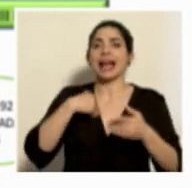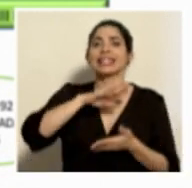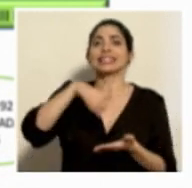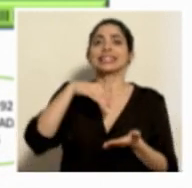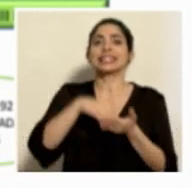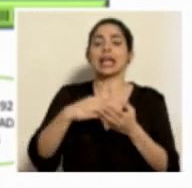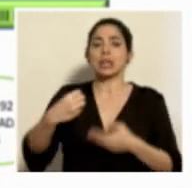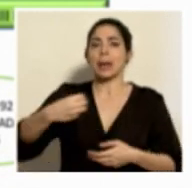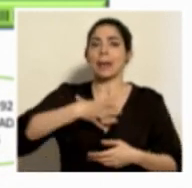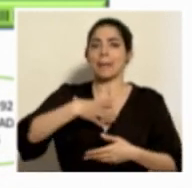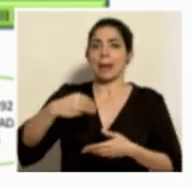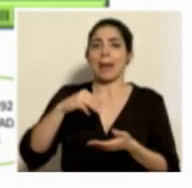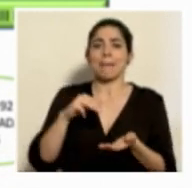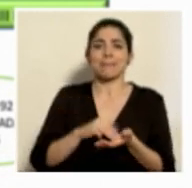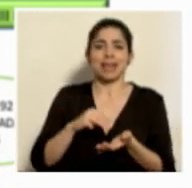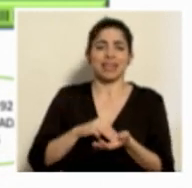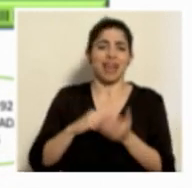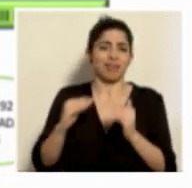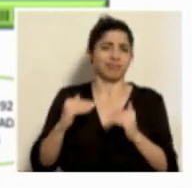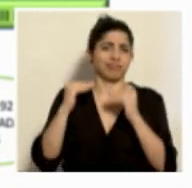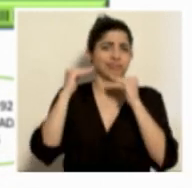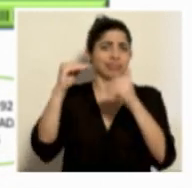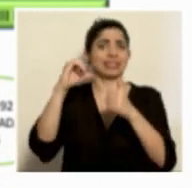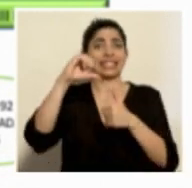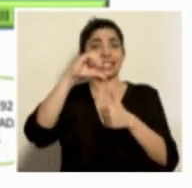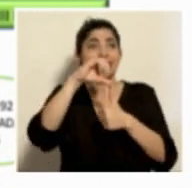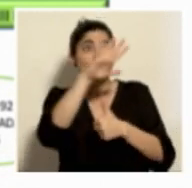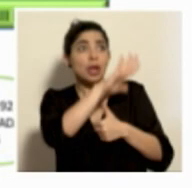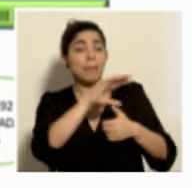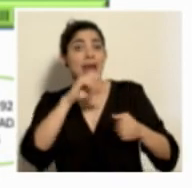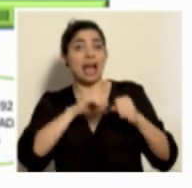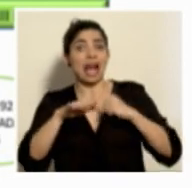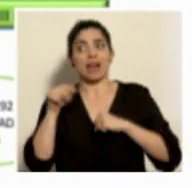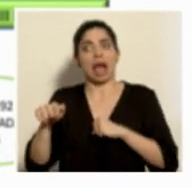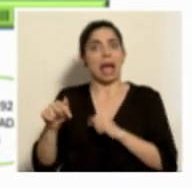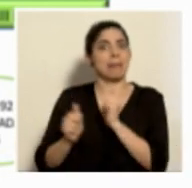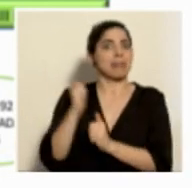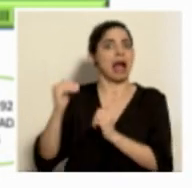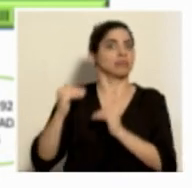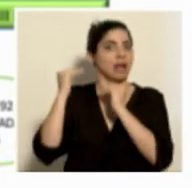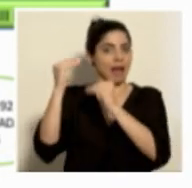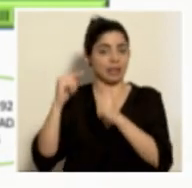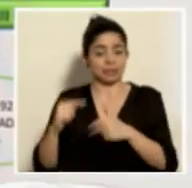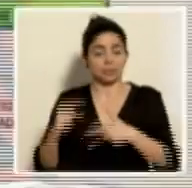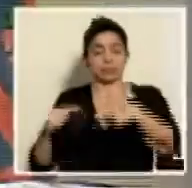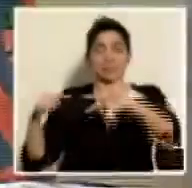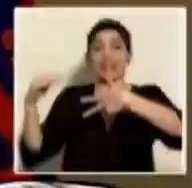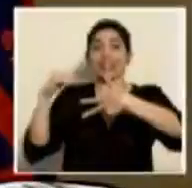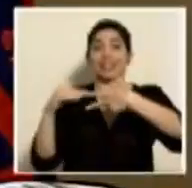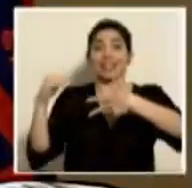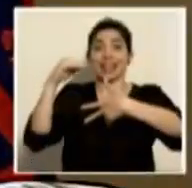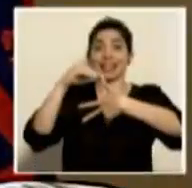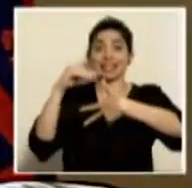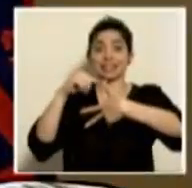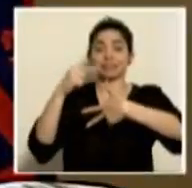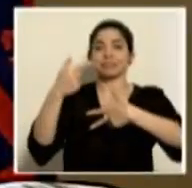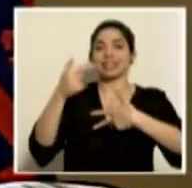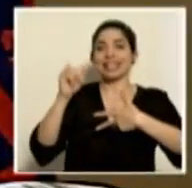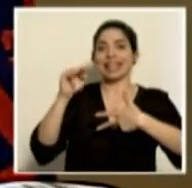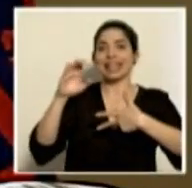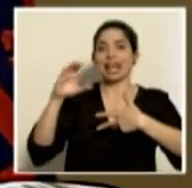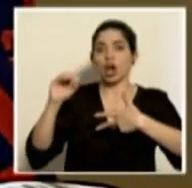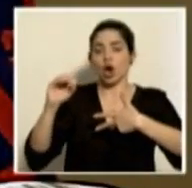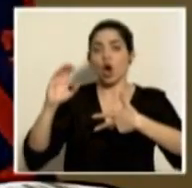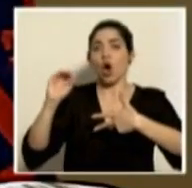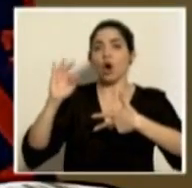imágenes médicas más avanzado de Centroamérica y el Caribe. El piso 3 es gineco-obstetricia